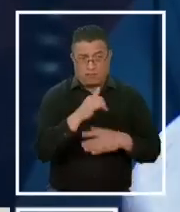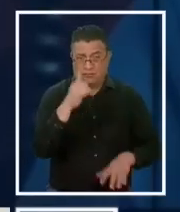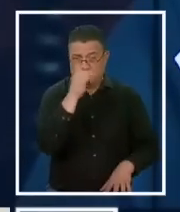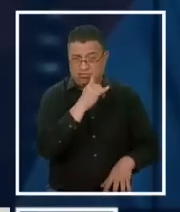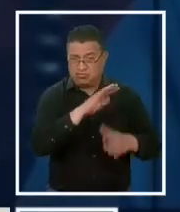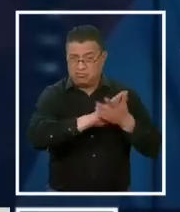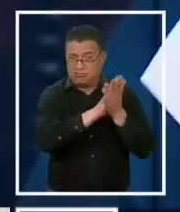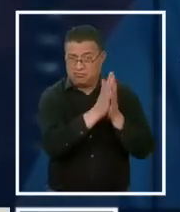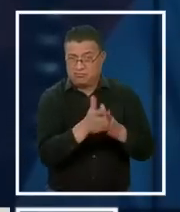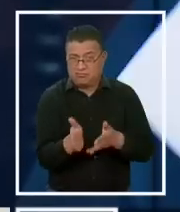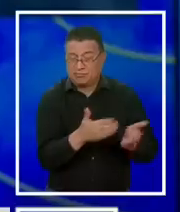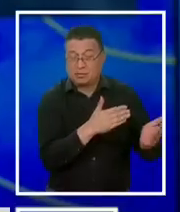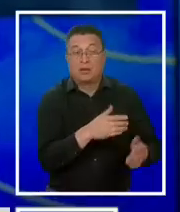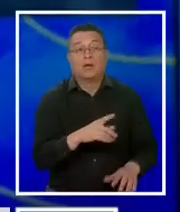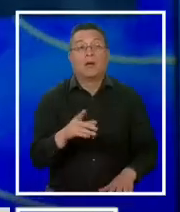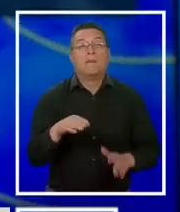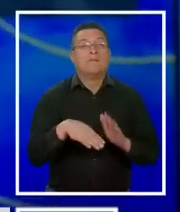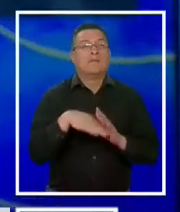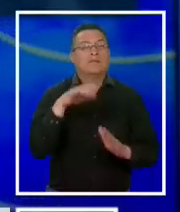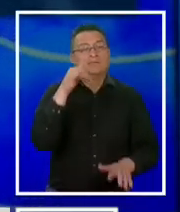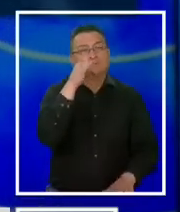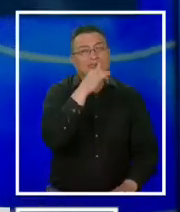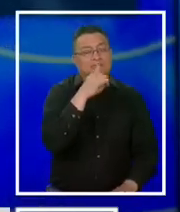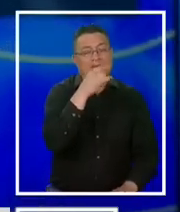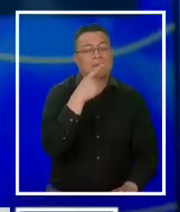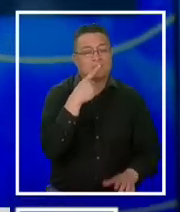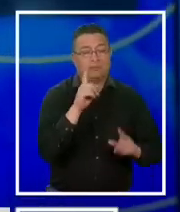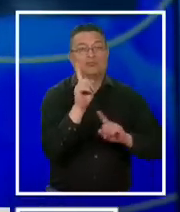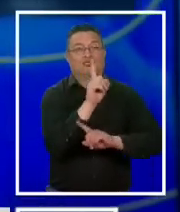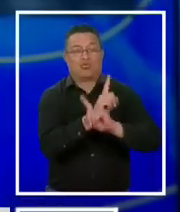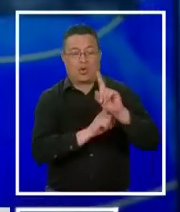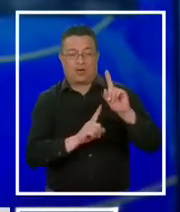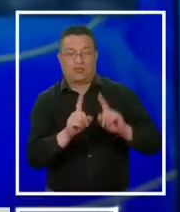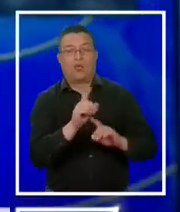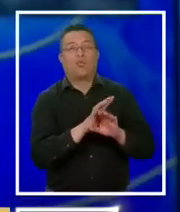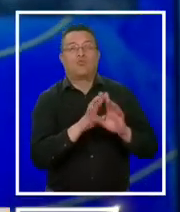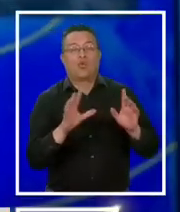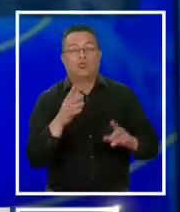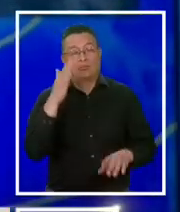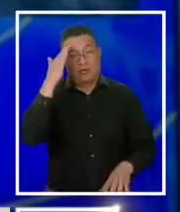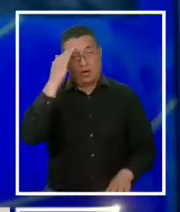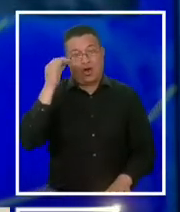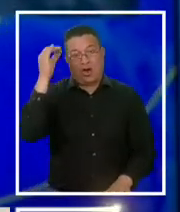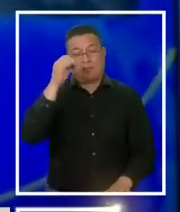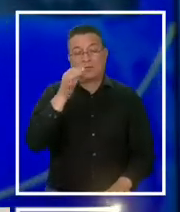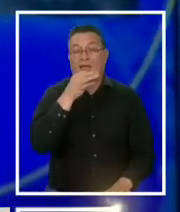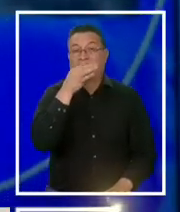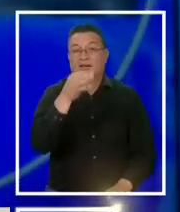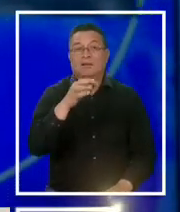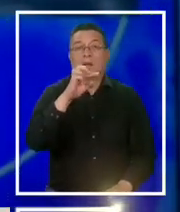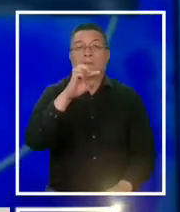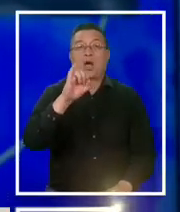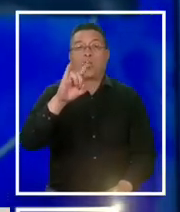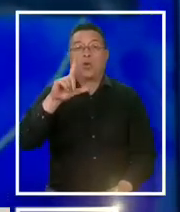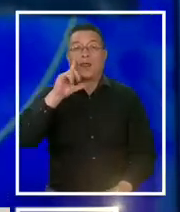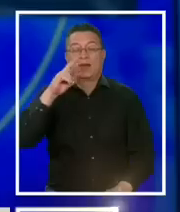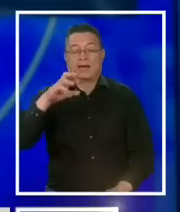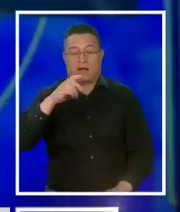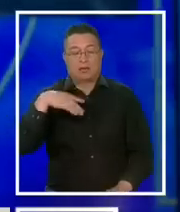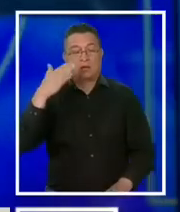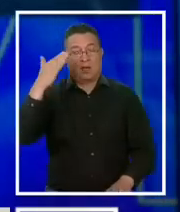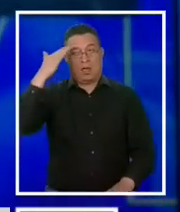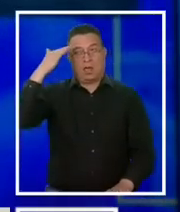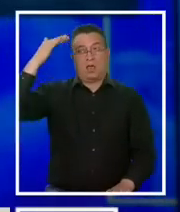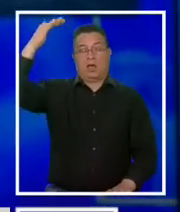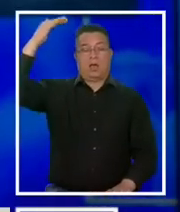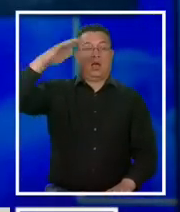viciado más que viciado está cuestionado esta postura que señalaba Paulina donde la superioridad